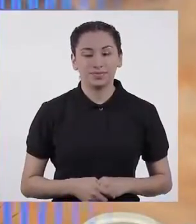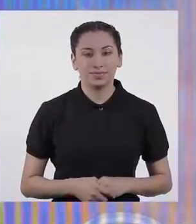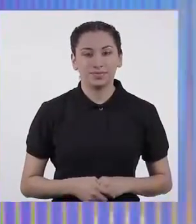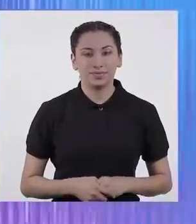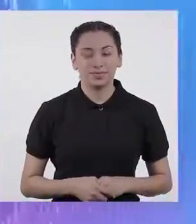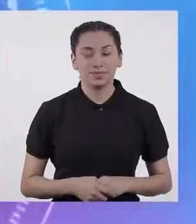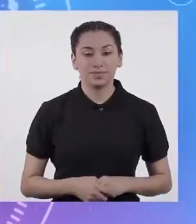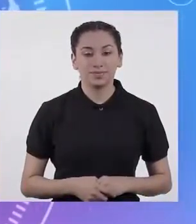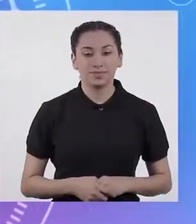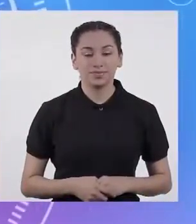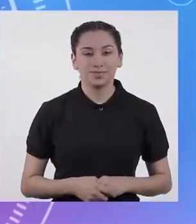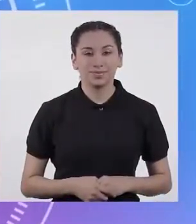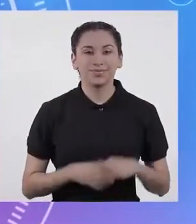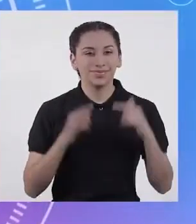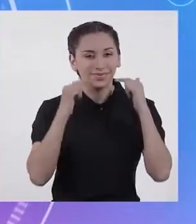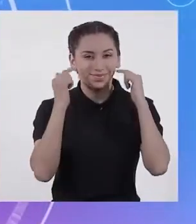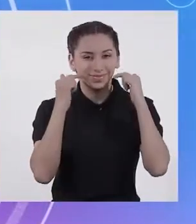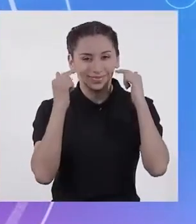¡Ay!